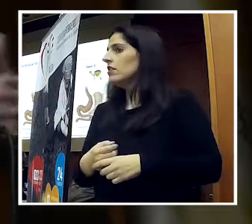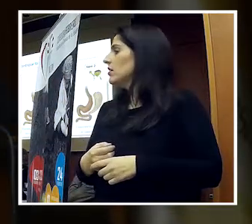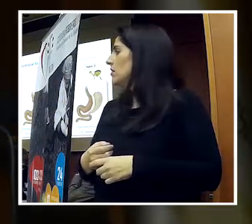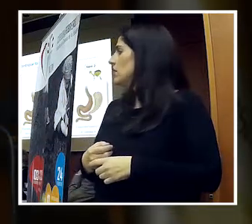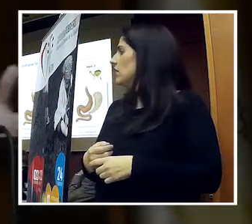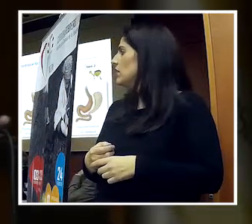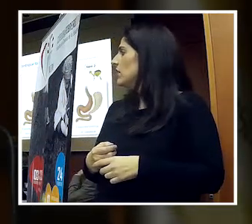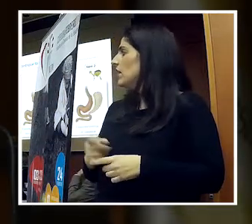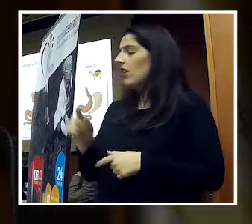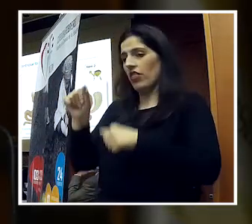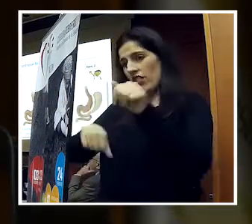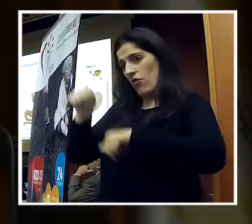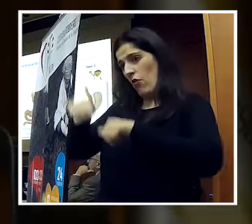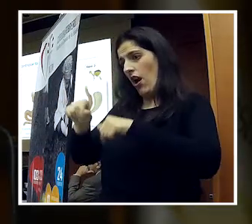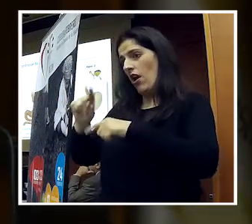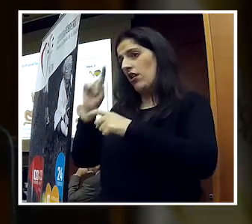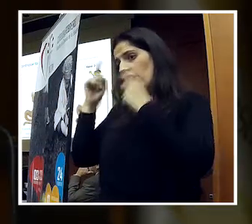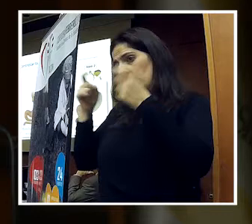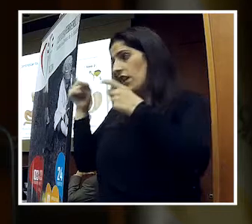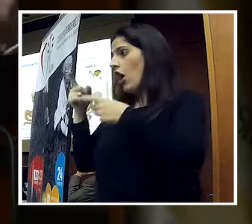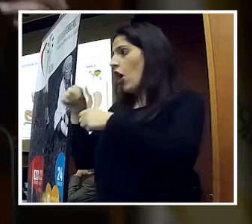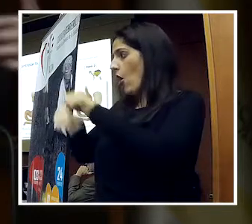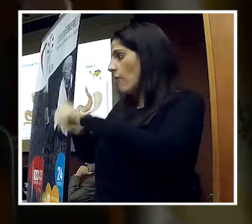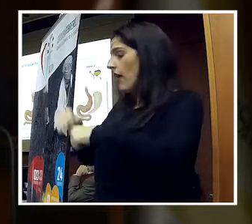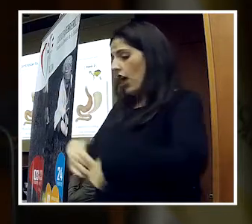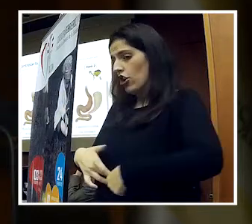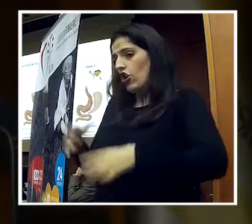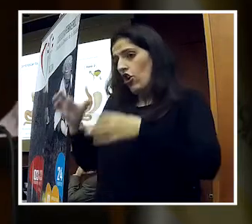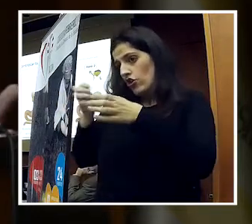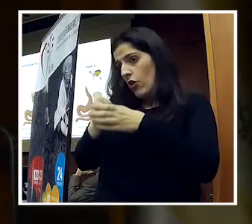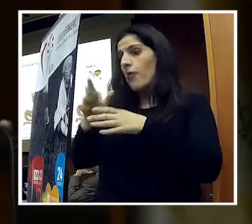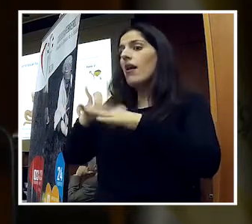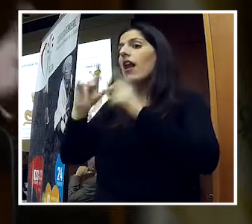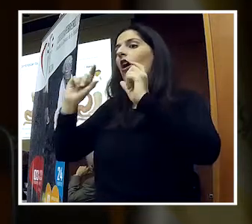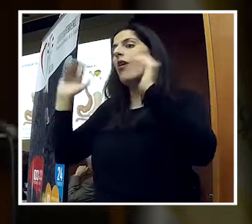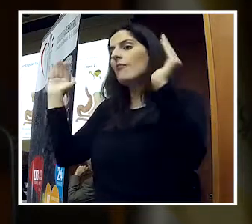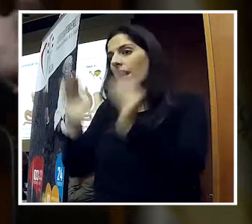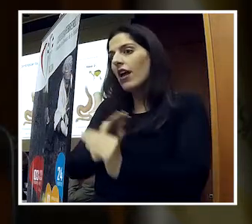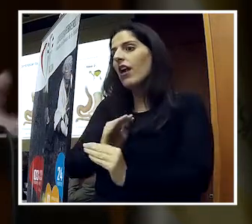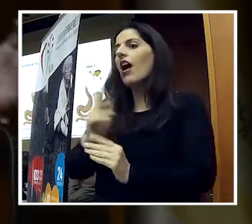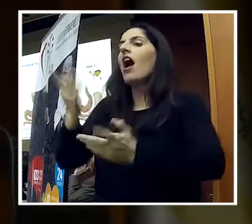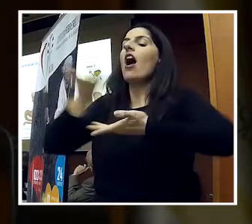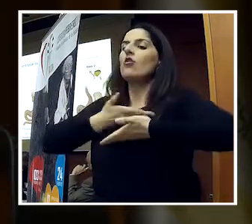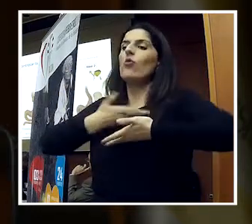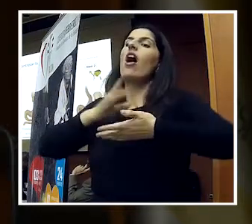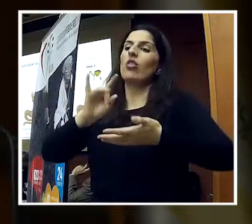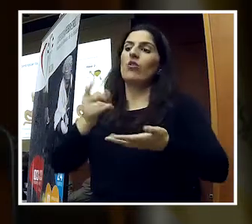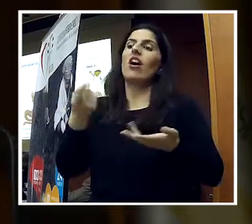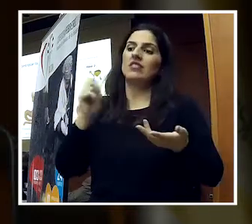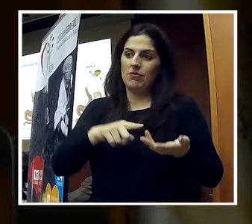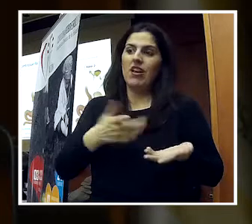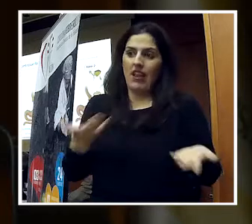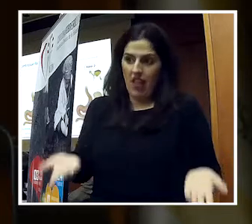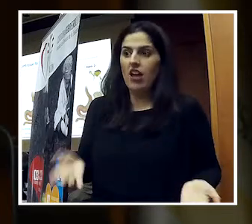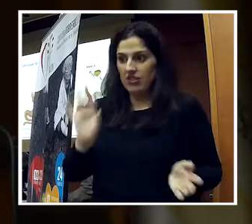instrumentos que utilizan los cirujanos, los colegas, para reducir y controlar el peso y la obesidad, que nos permiten mejorar y controlar la diabetes tipo